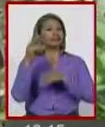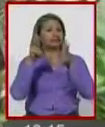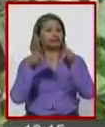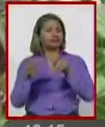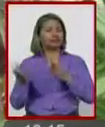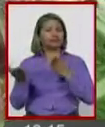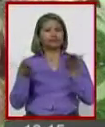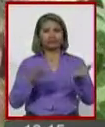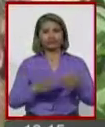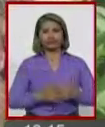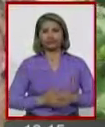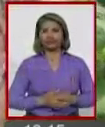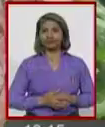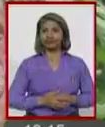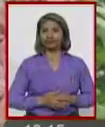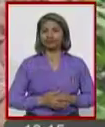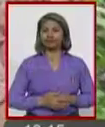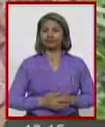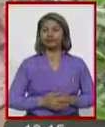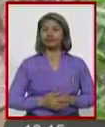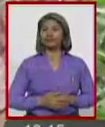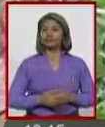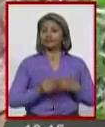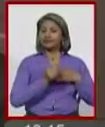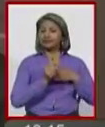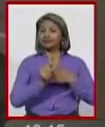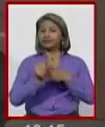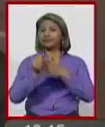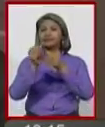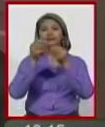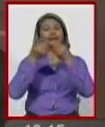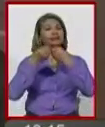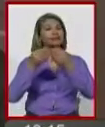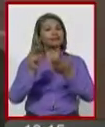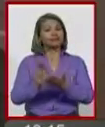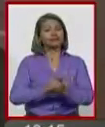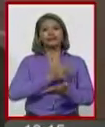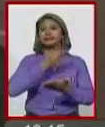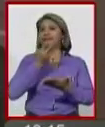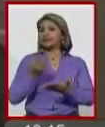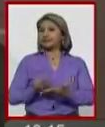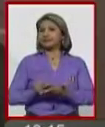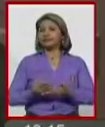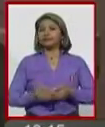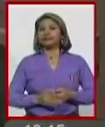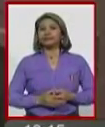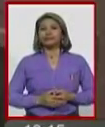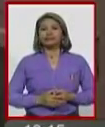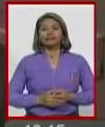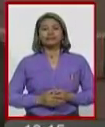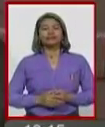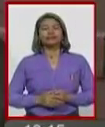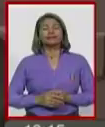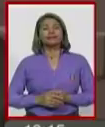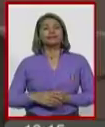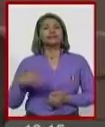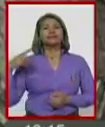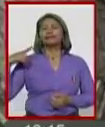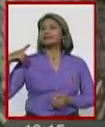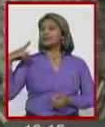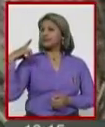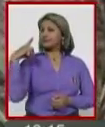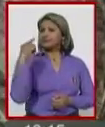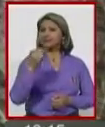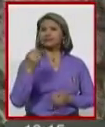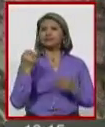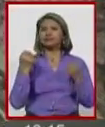personas fallecidas. El conductor pierde el control de su motorizado y vuelca de tonel. Por el exceso de velocidad que imprimía,